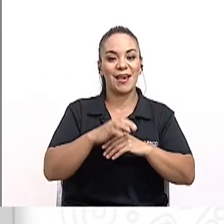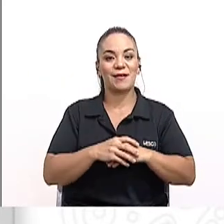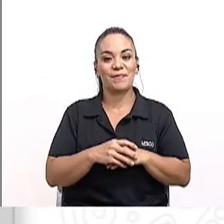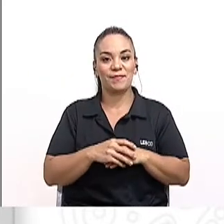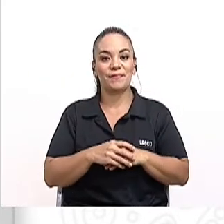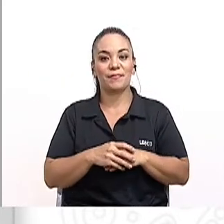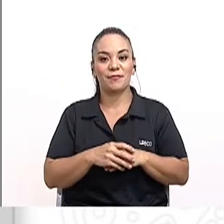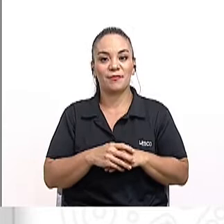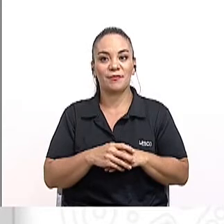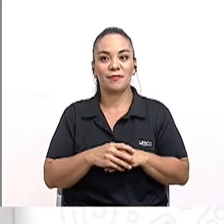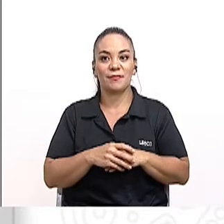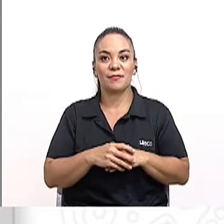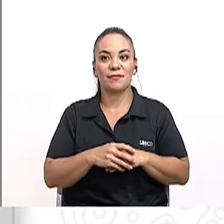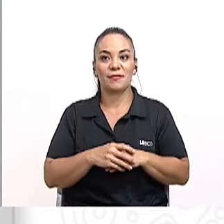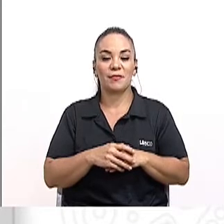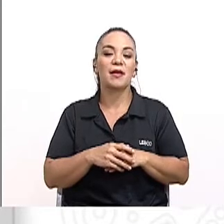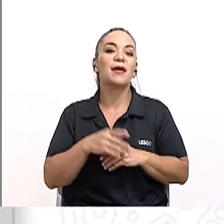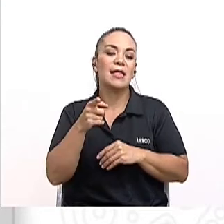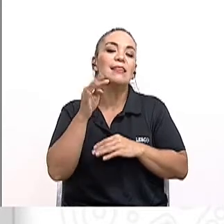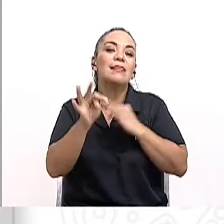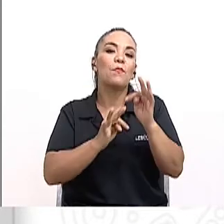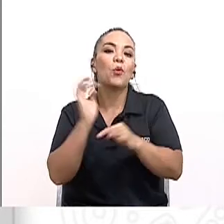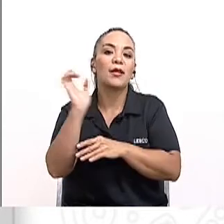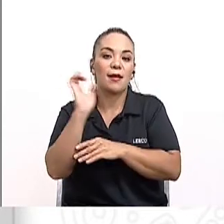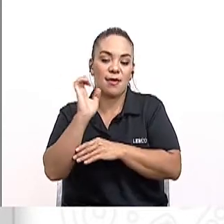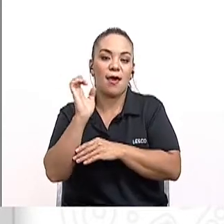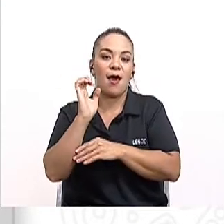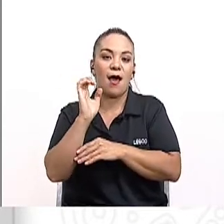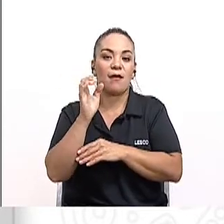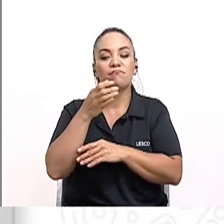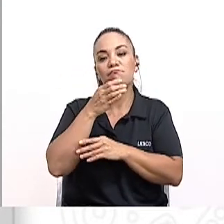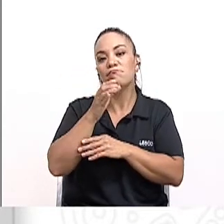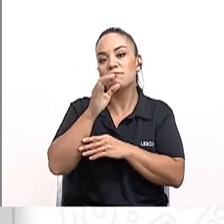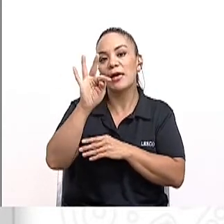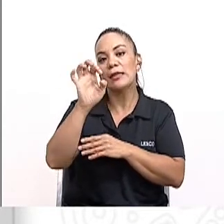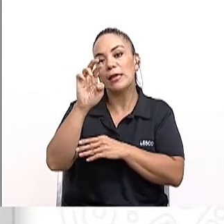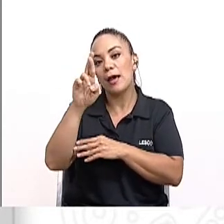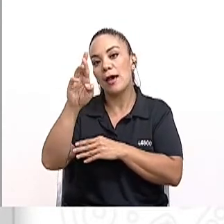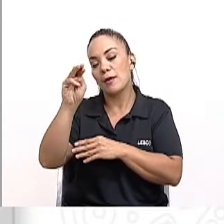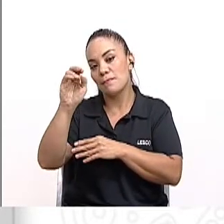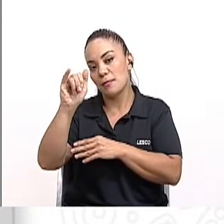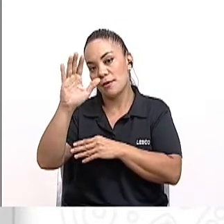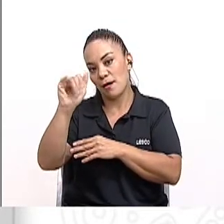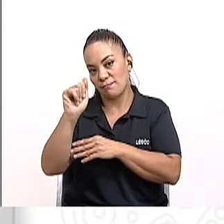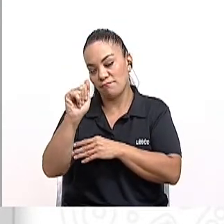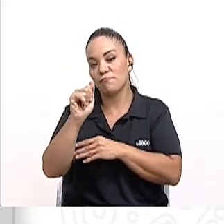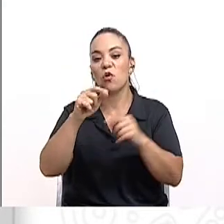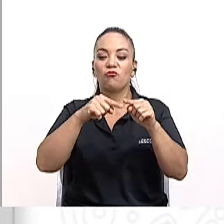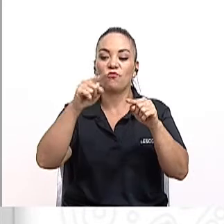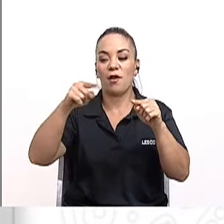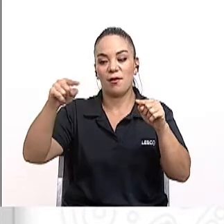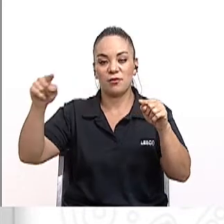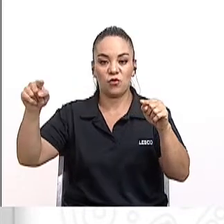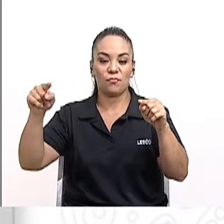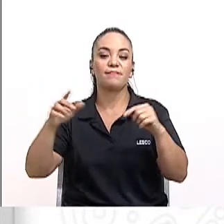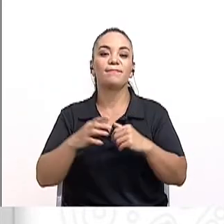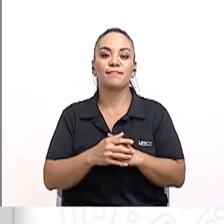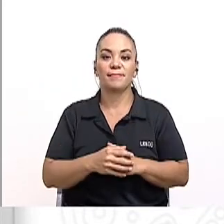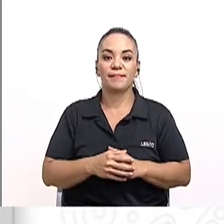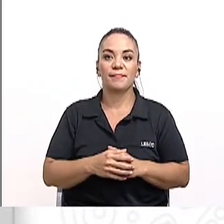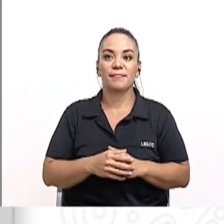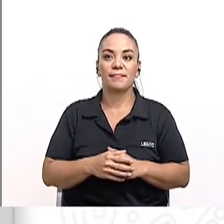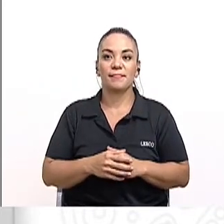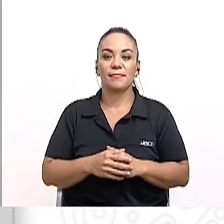tipo de energía térmica a través de la radiación, una forma de propagación.